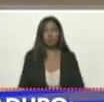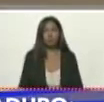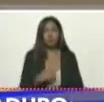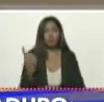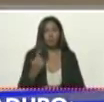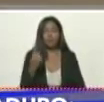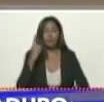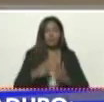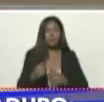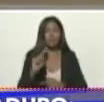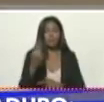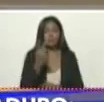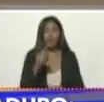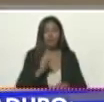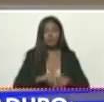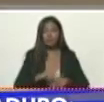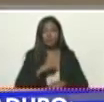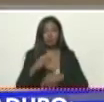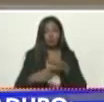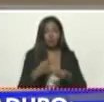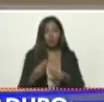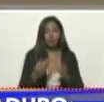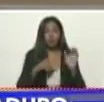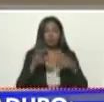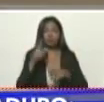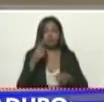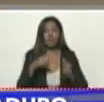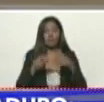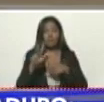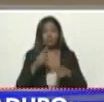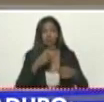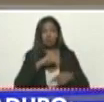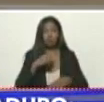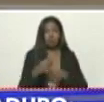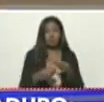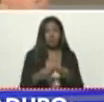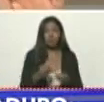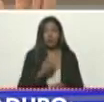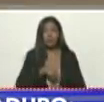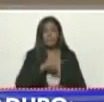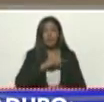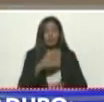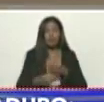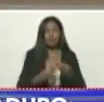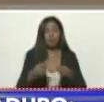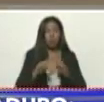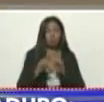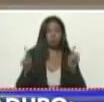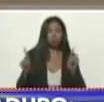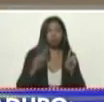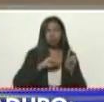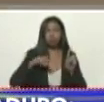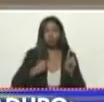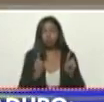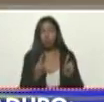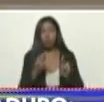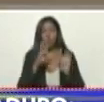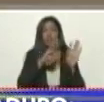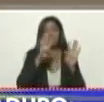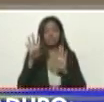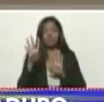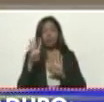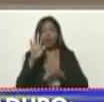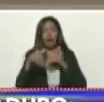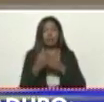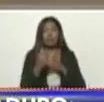mitad del primer tiempo tuvieron 14-13. Y después España se separó y ganaron 95-75